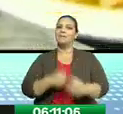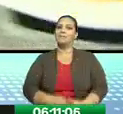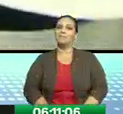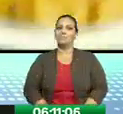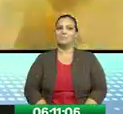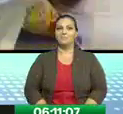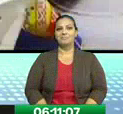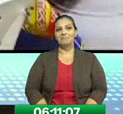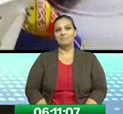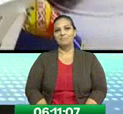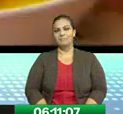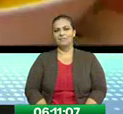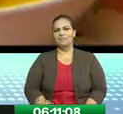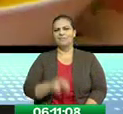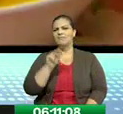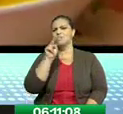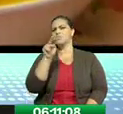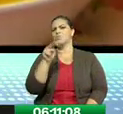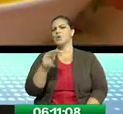eso no